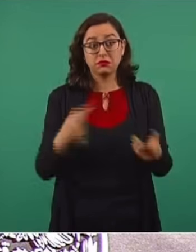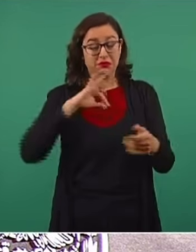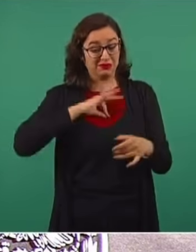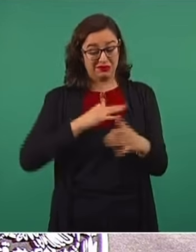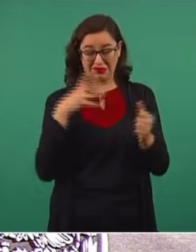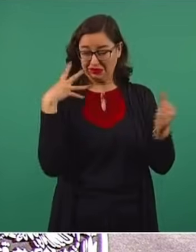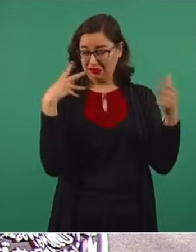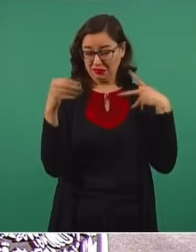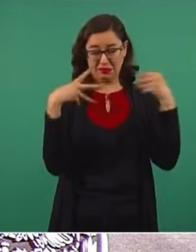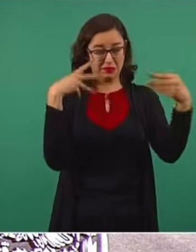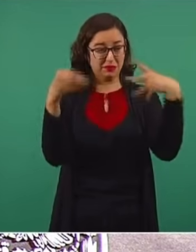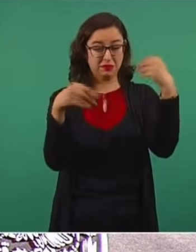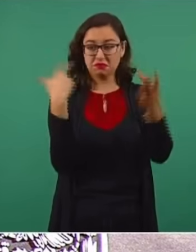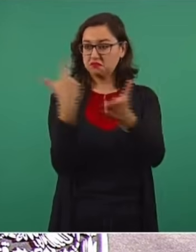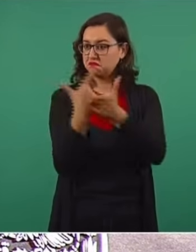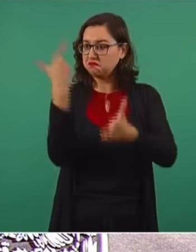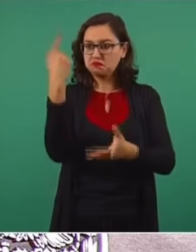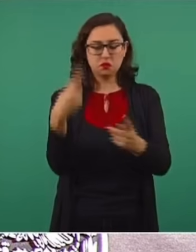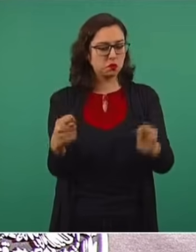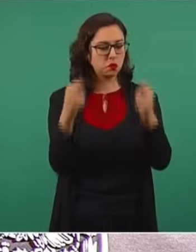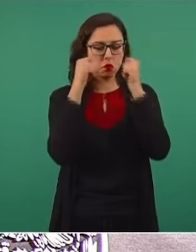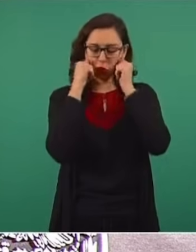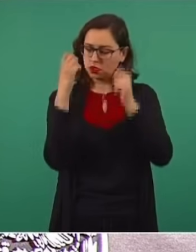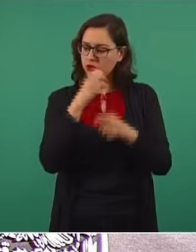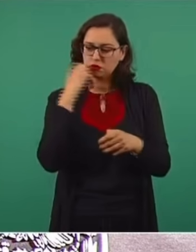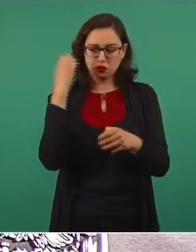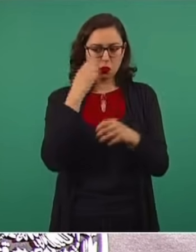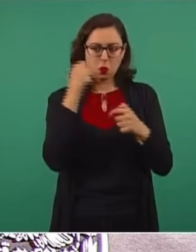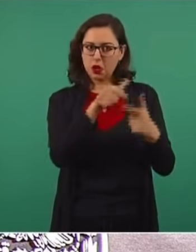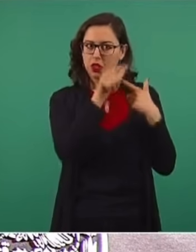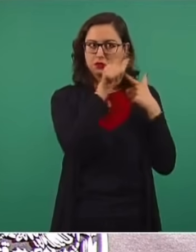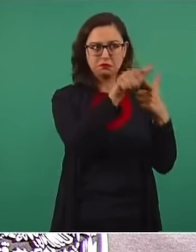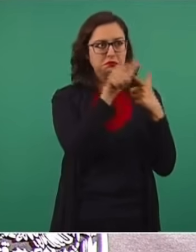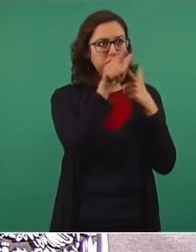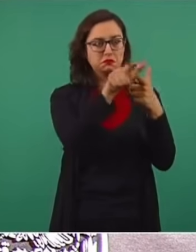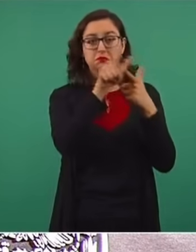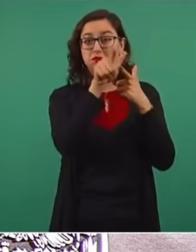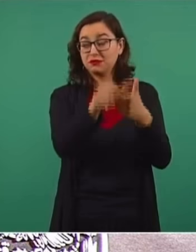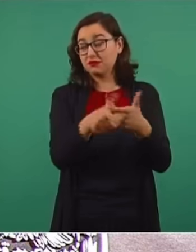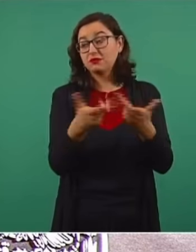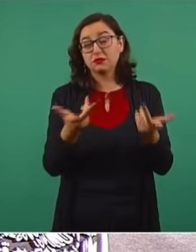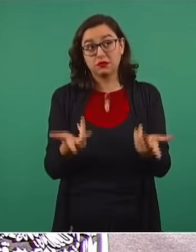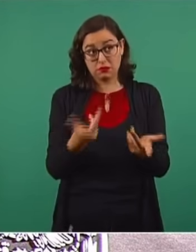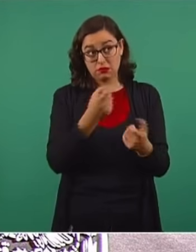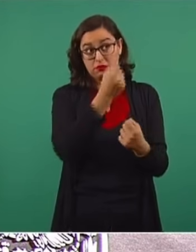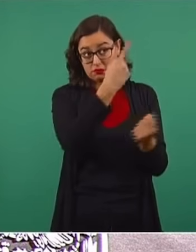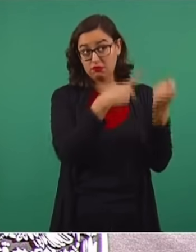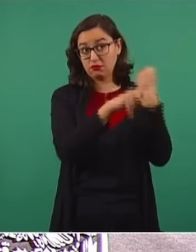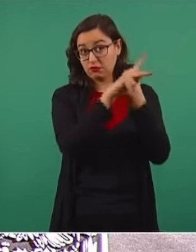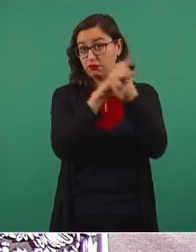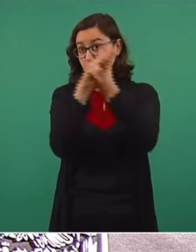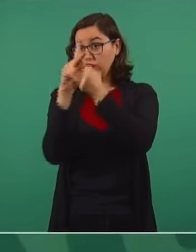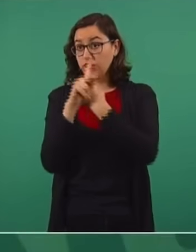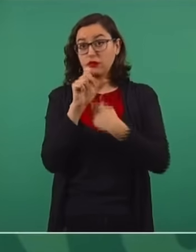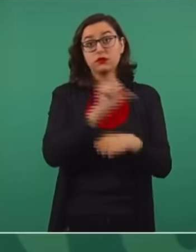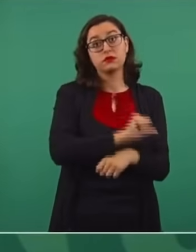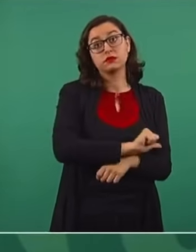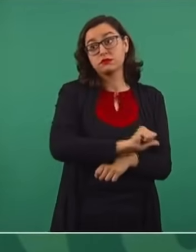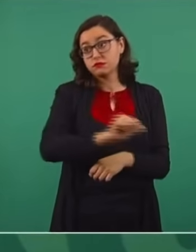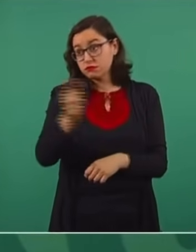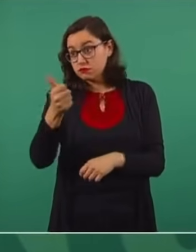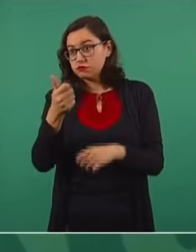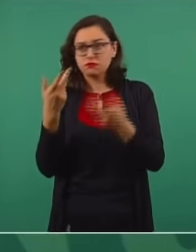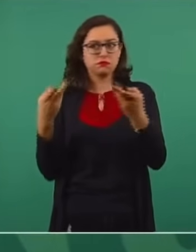tiene la educación otros que sí completamente cerraron nosotros cerramos